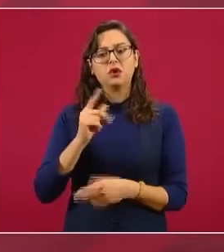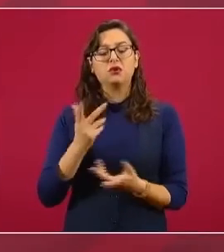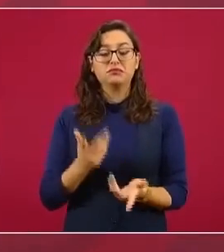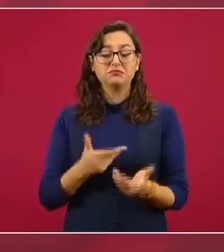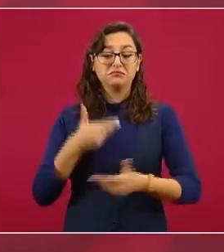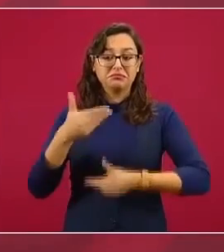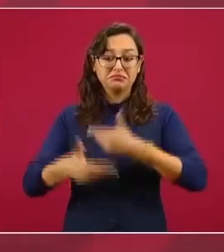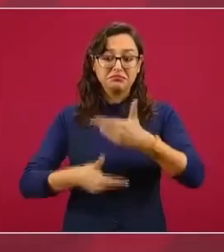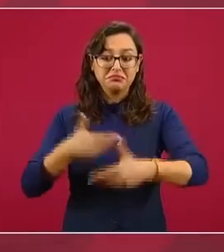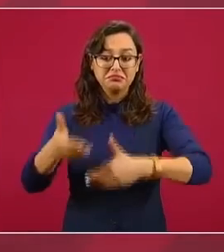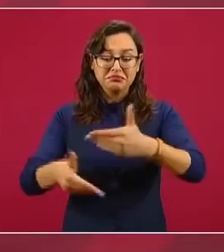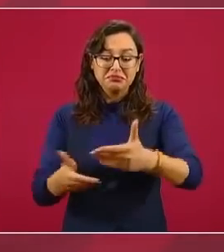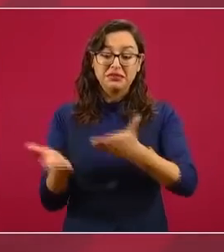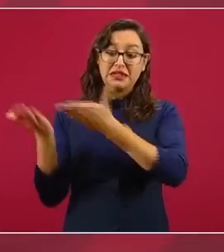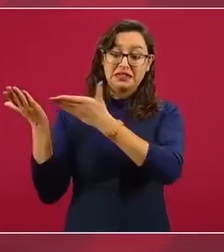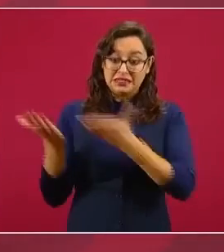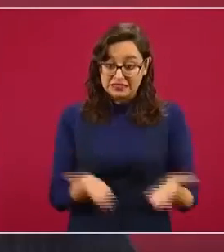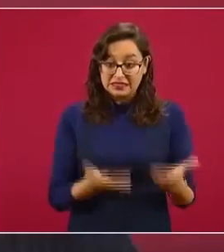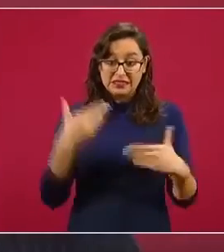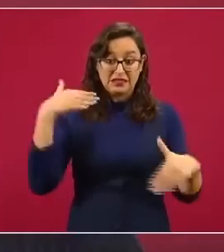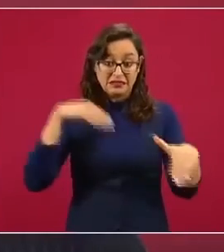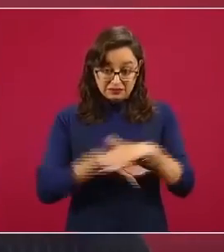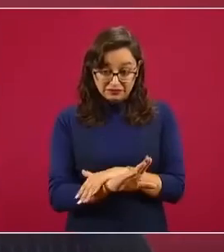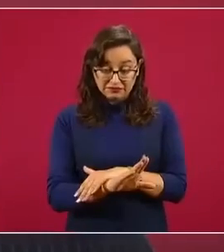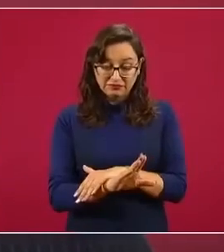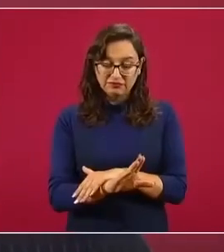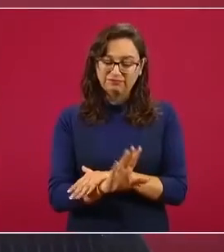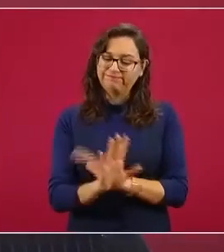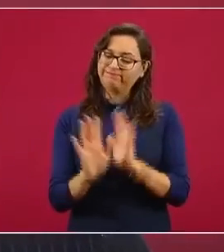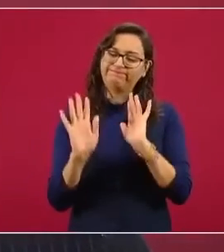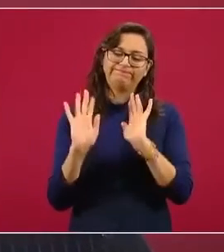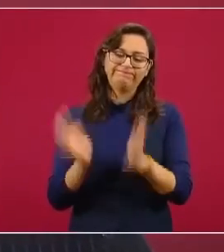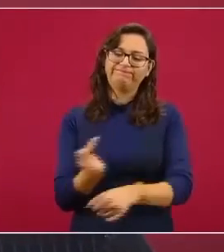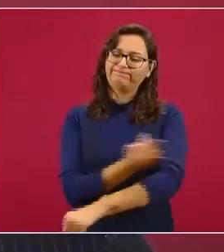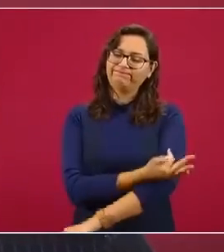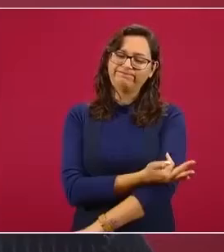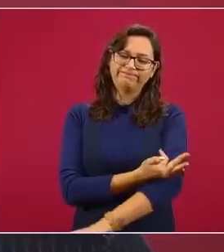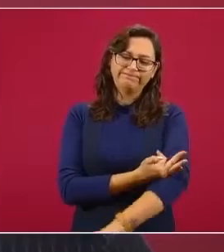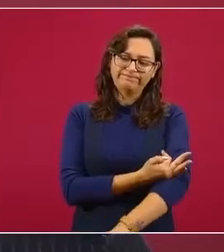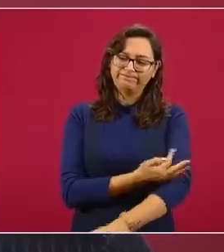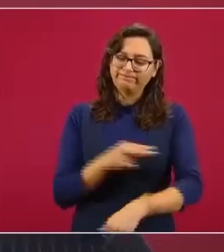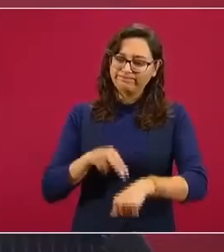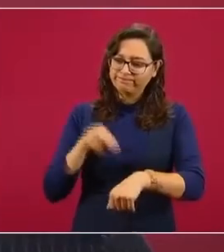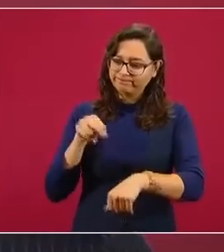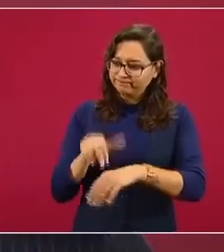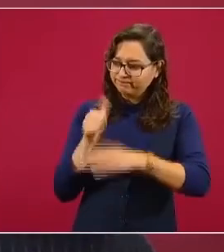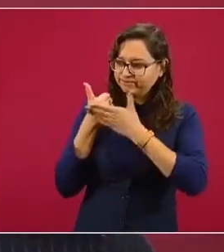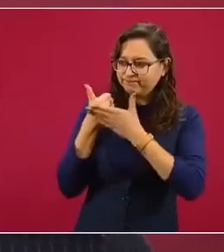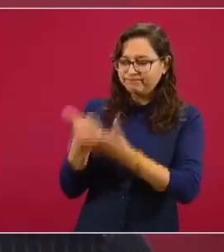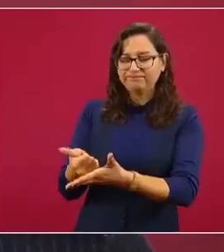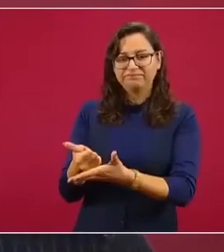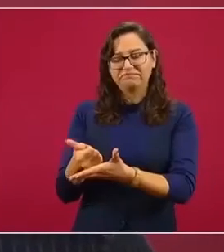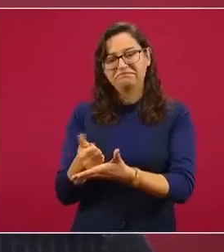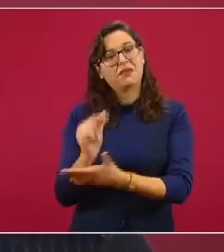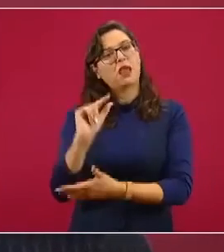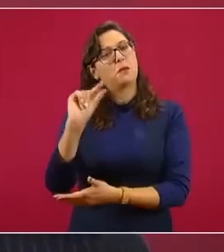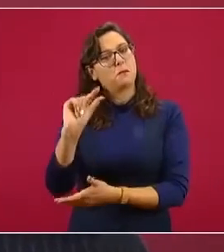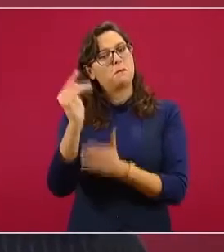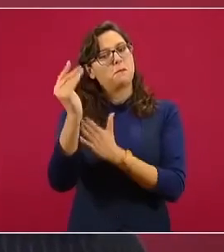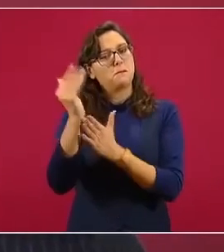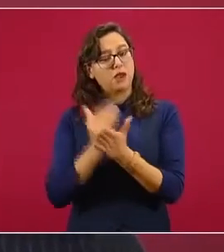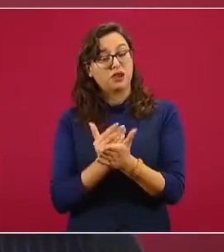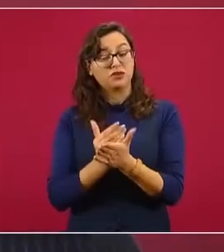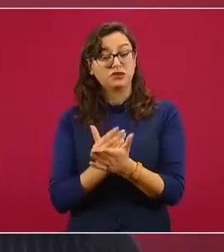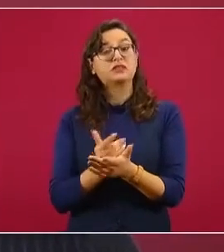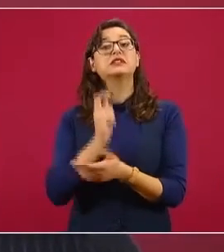ya no haya un efecto tan positivo de las intervenciones. En suma, llegar a